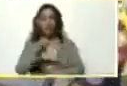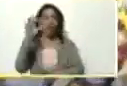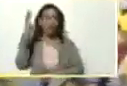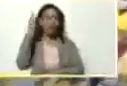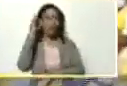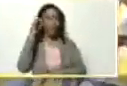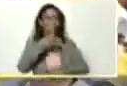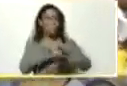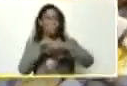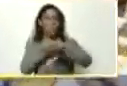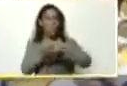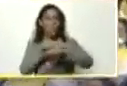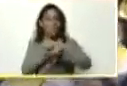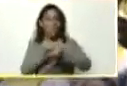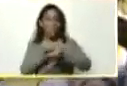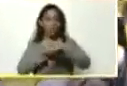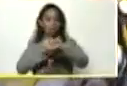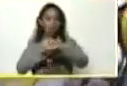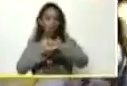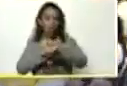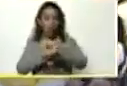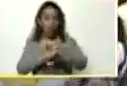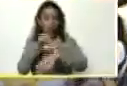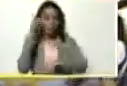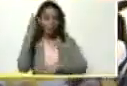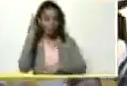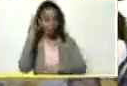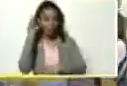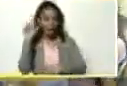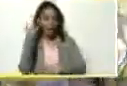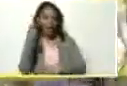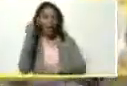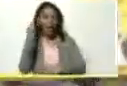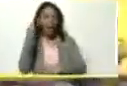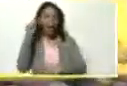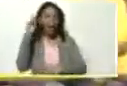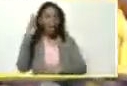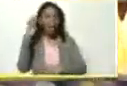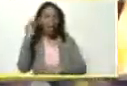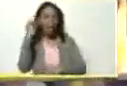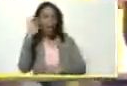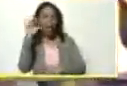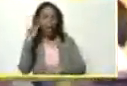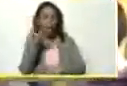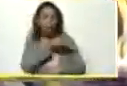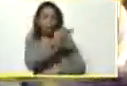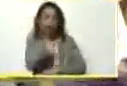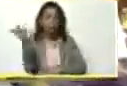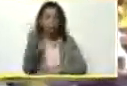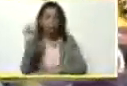Gutiérrez. Doctora. Doctora Gabriela. Las encargo ustedes dos.